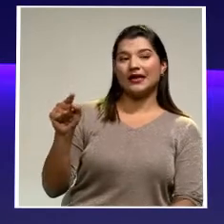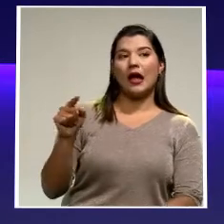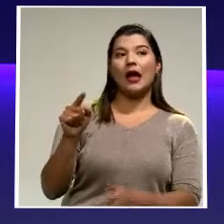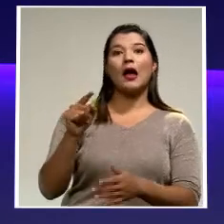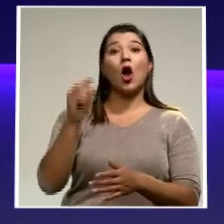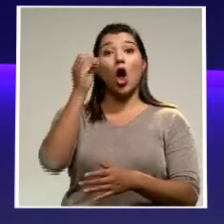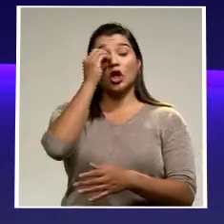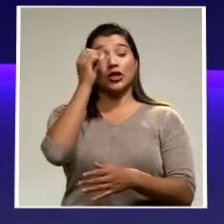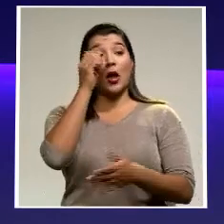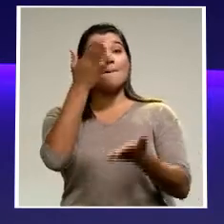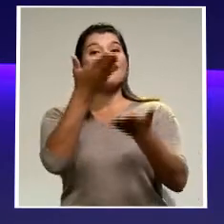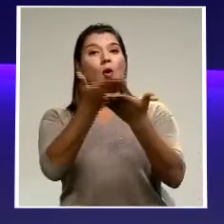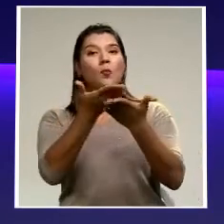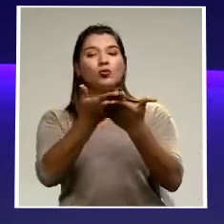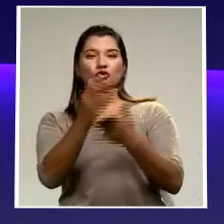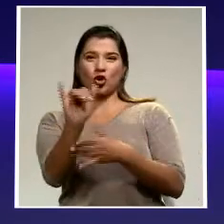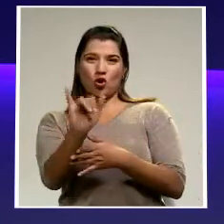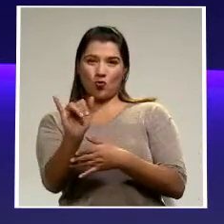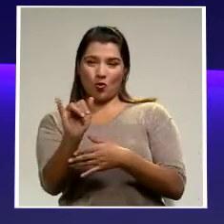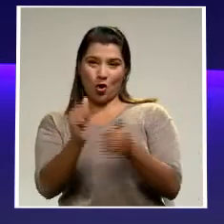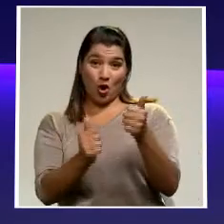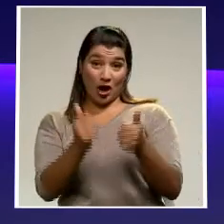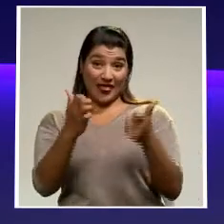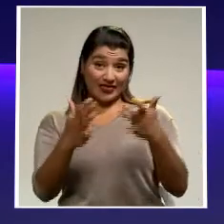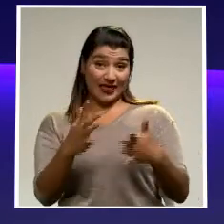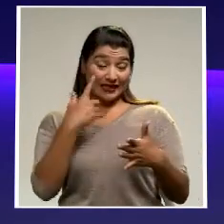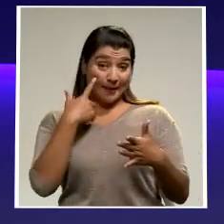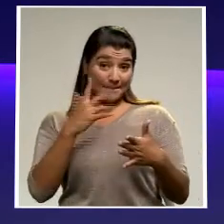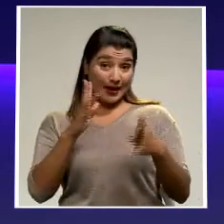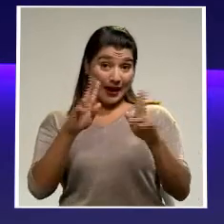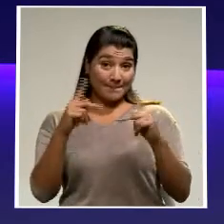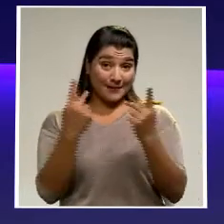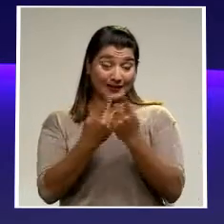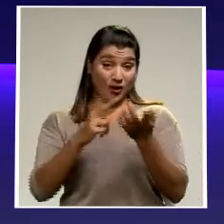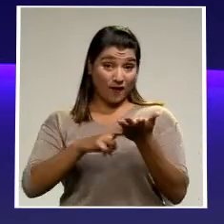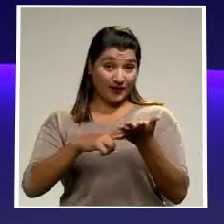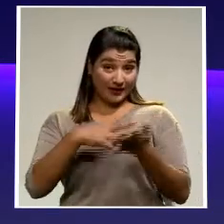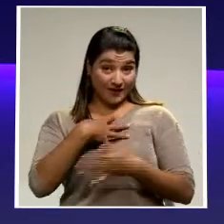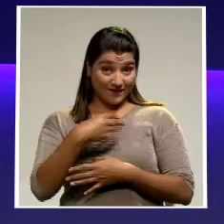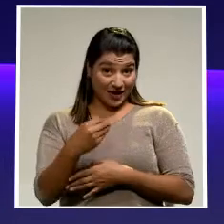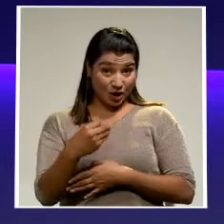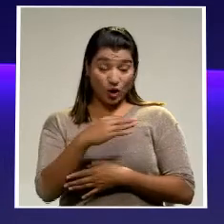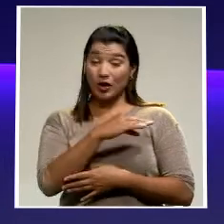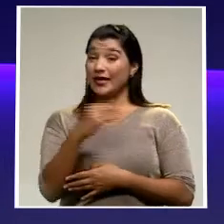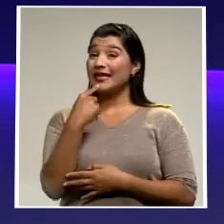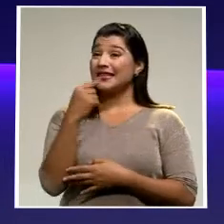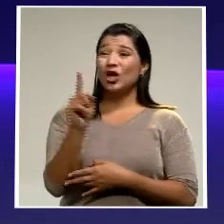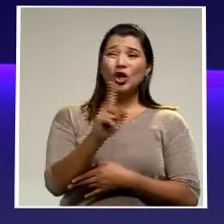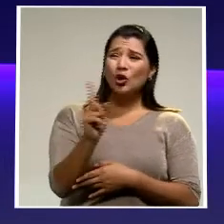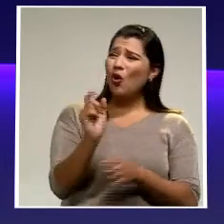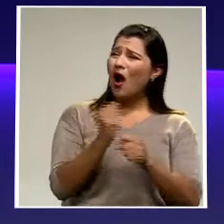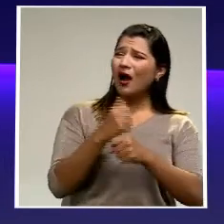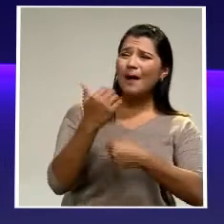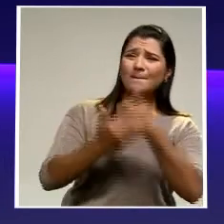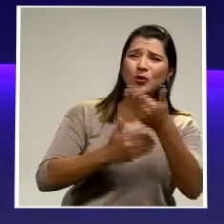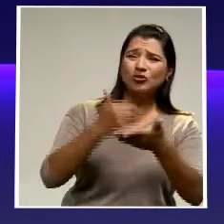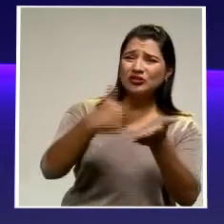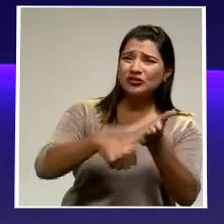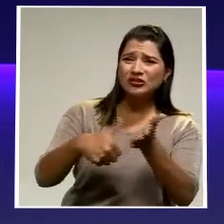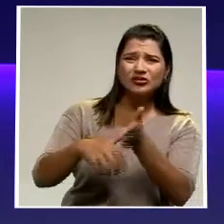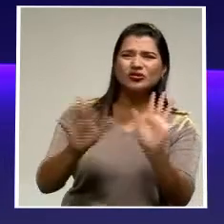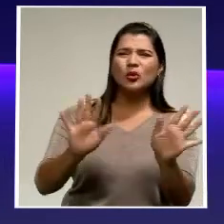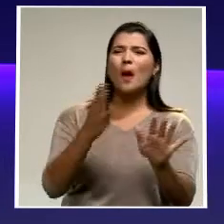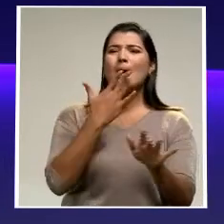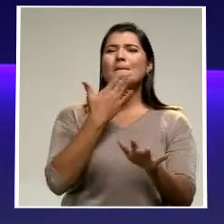las próximas elecciones. Y lo que proponía Arias era no ir a elecciones internas, es decir, por